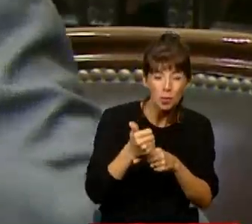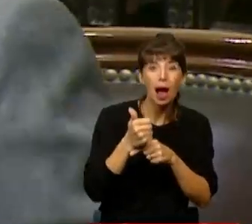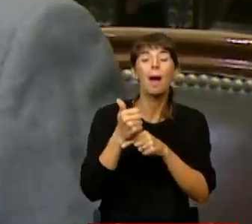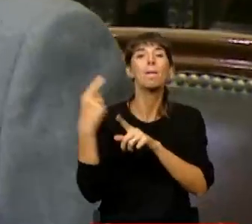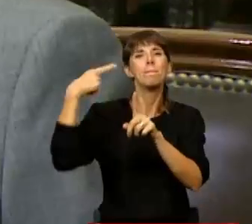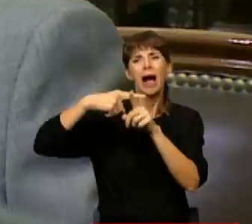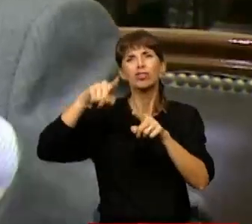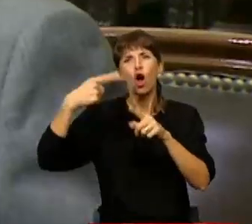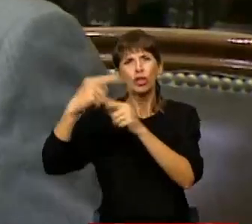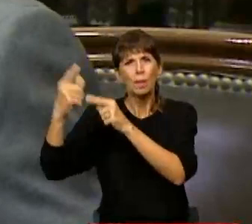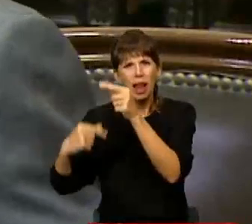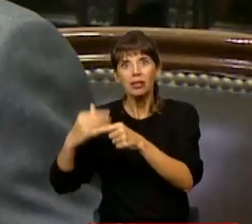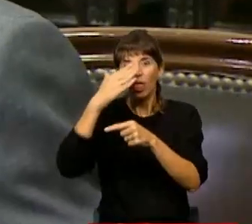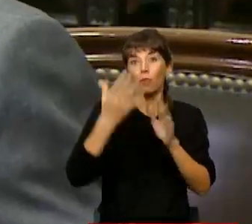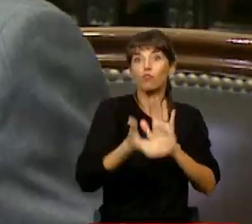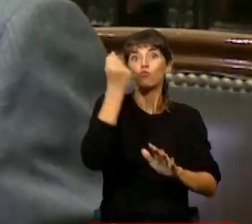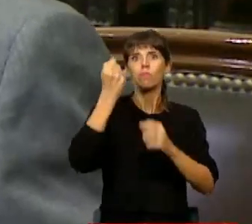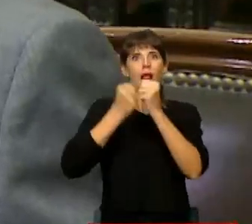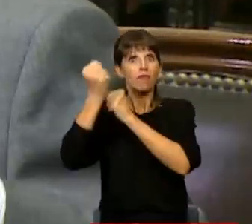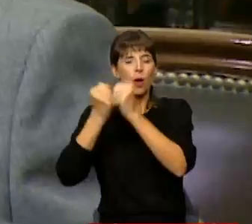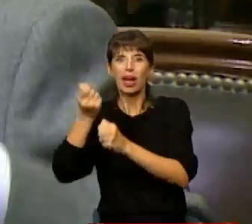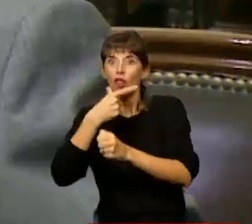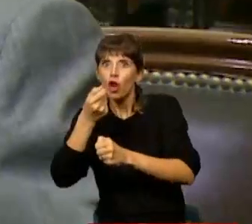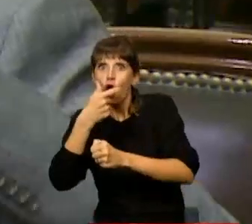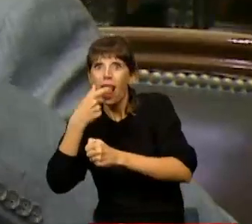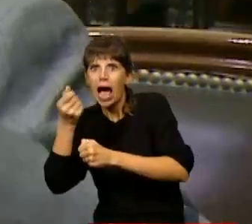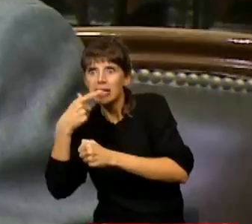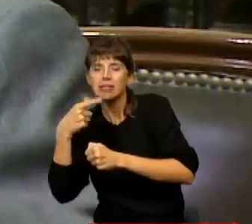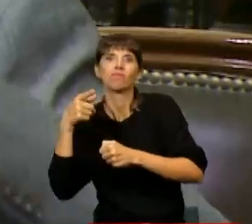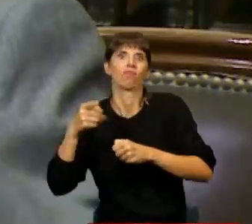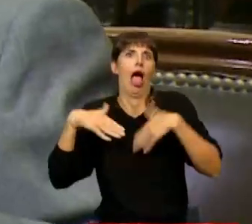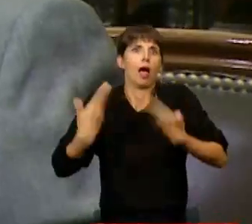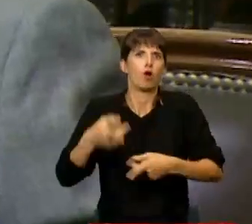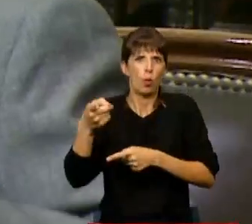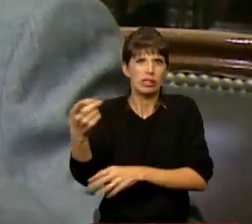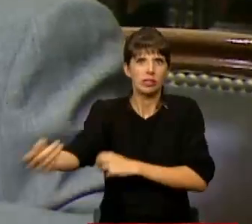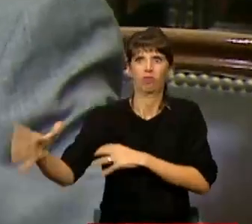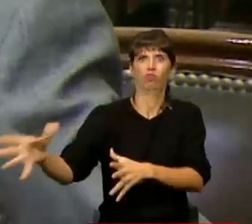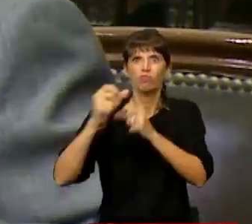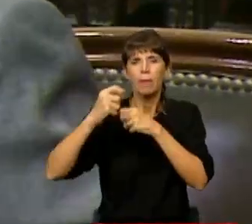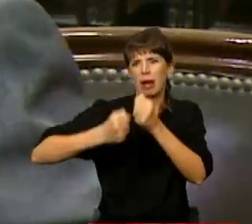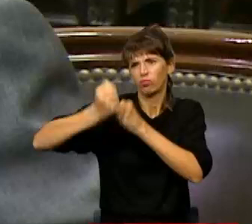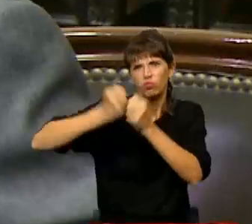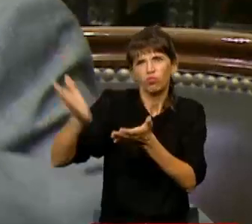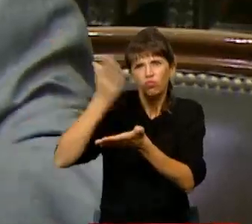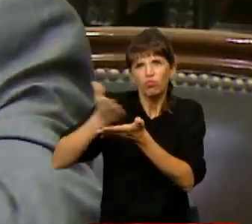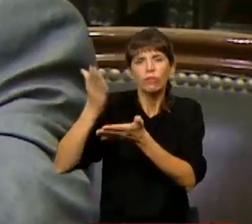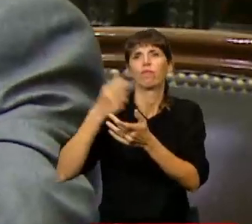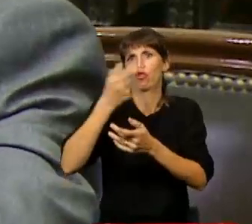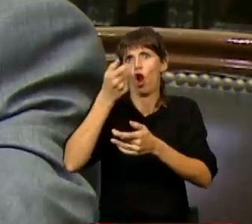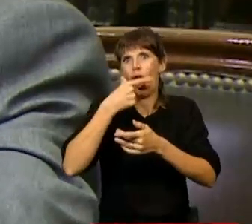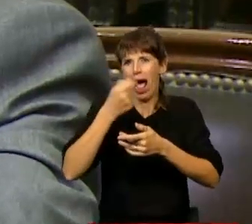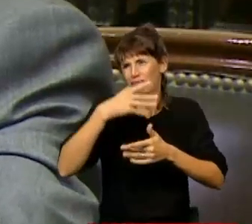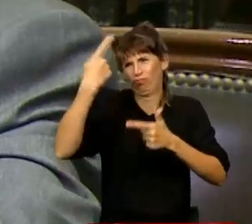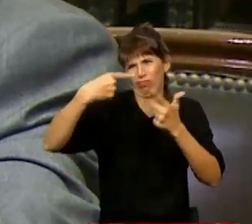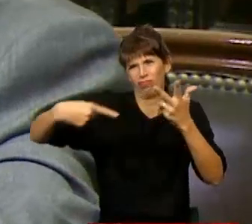en una serie de drogas estupefacientes, se transformaron en una mercancía que da infinita cantidad de ganancias. Y de hecho